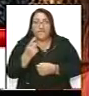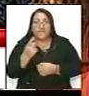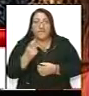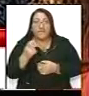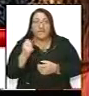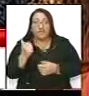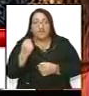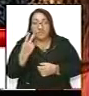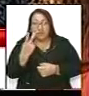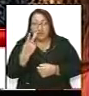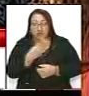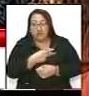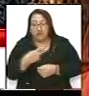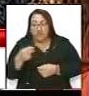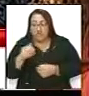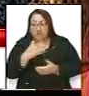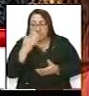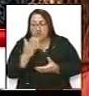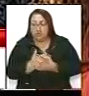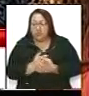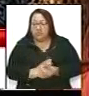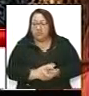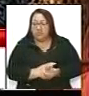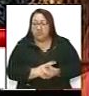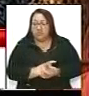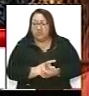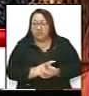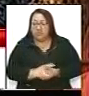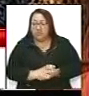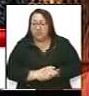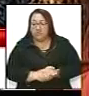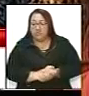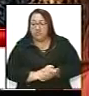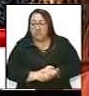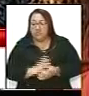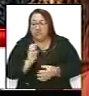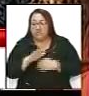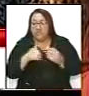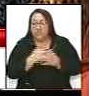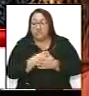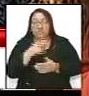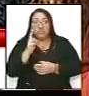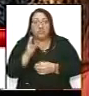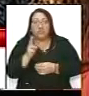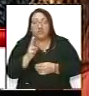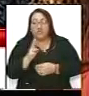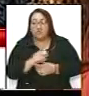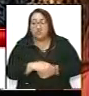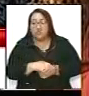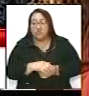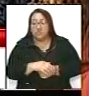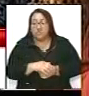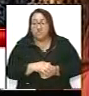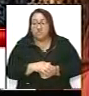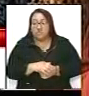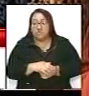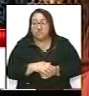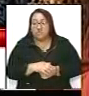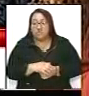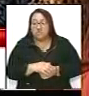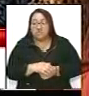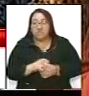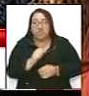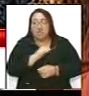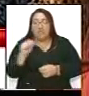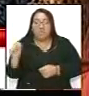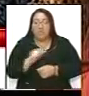a 2 semanas de este escándalo, Presidenta, es decirle a todos los profesores que le echen un